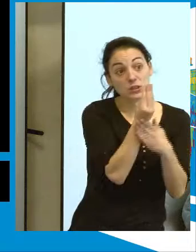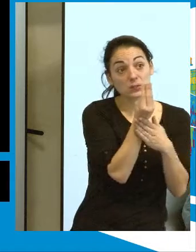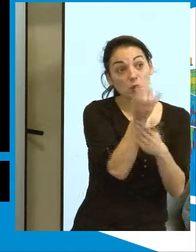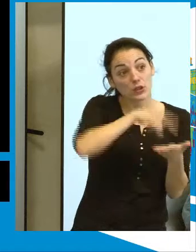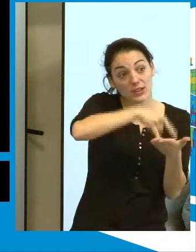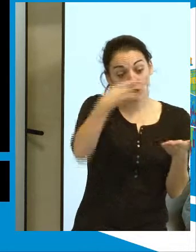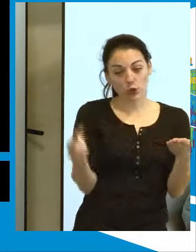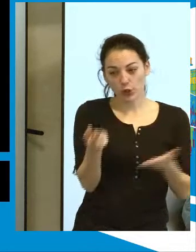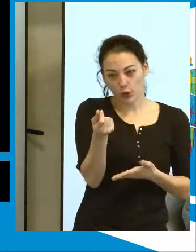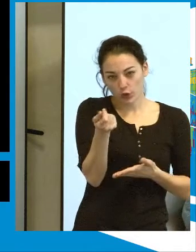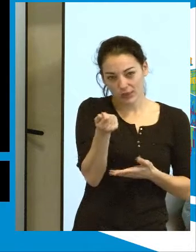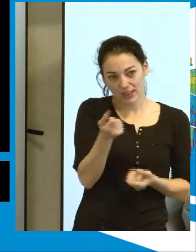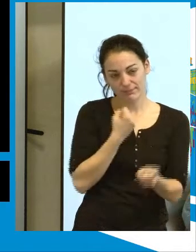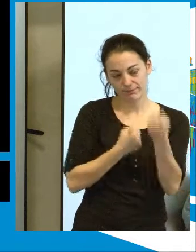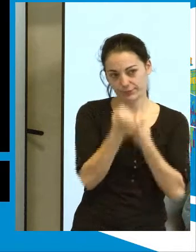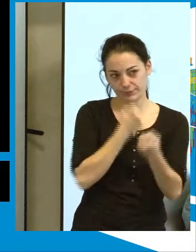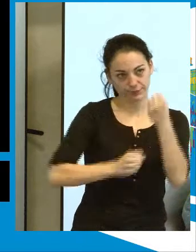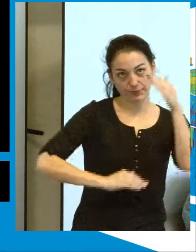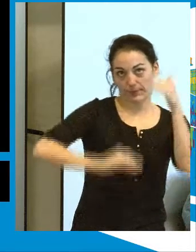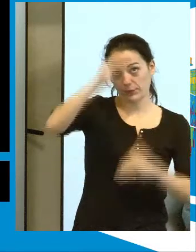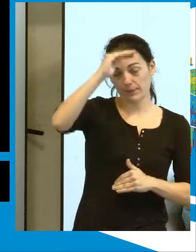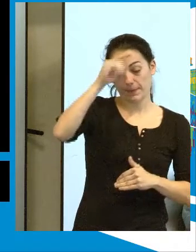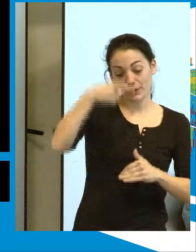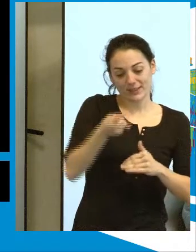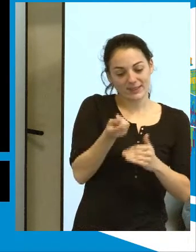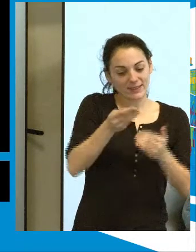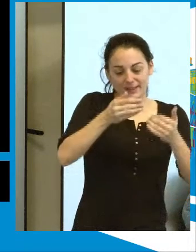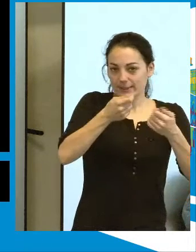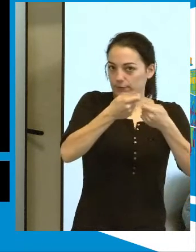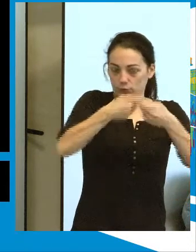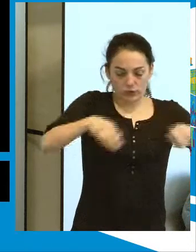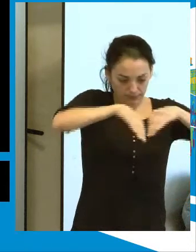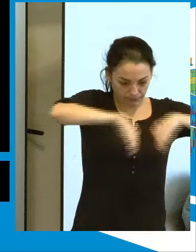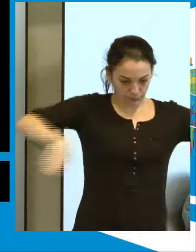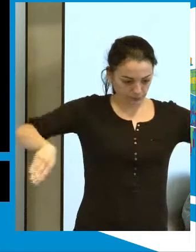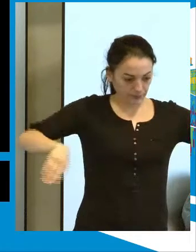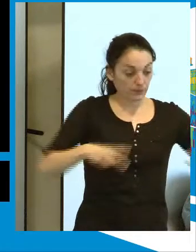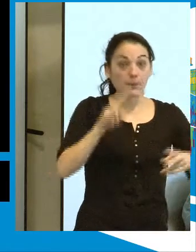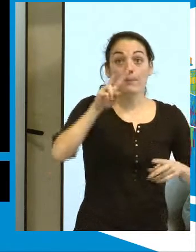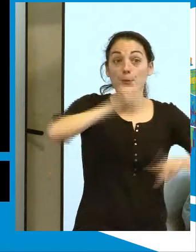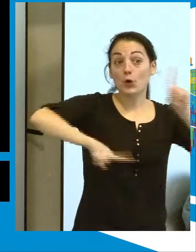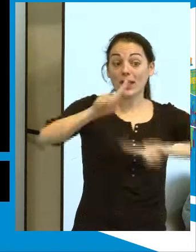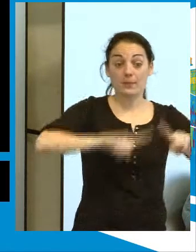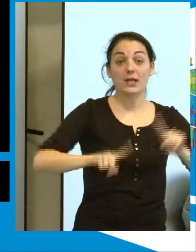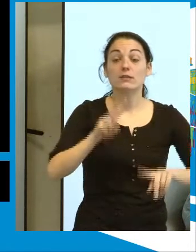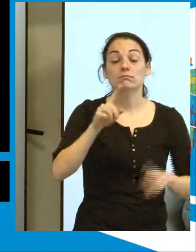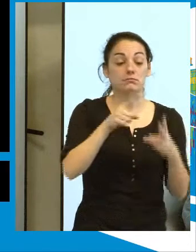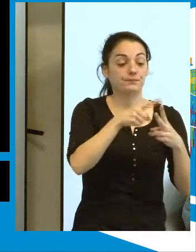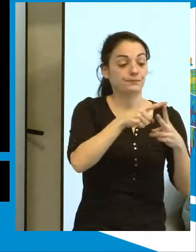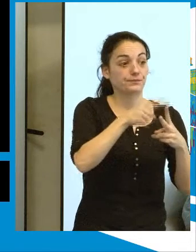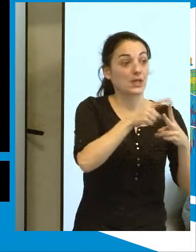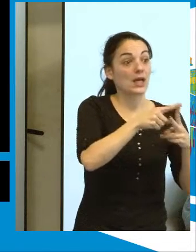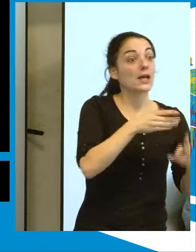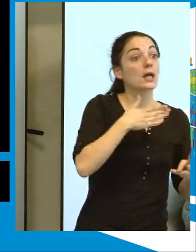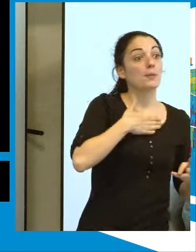elevado económico y vimos que ahí se producía otra brecha digital. Por lo tanto, vimos un problema de dos lados. Un lado era el propietario de la web,